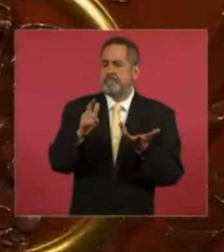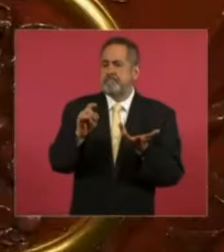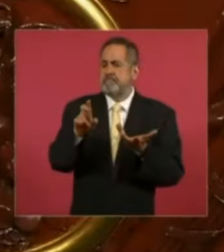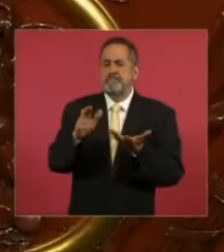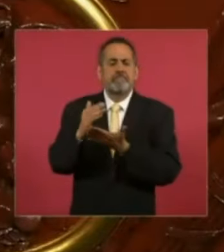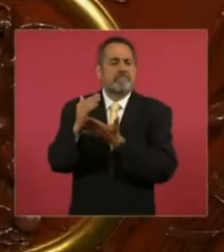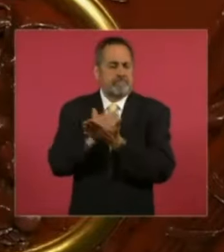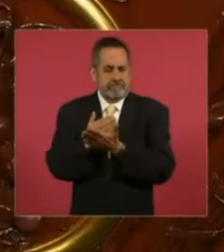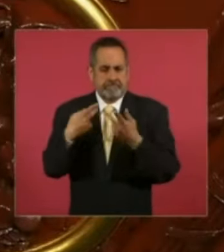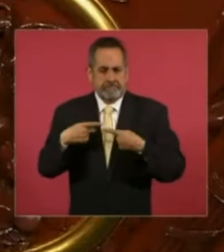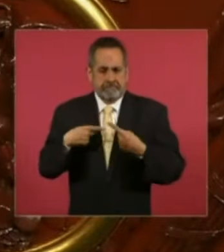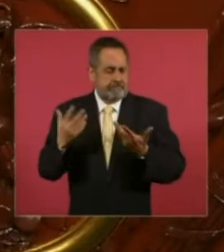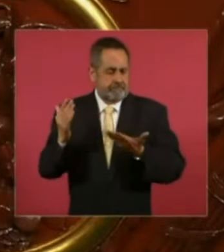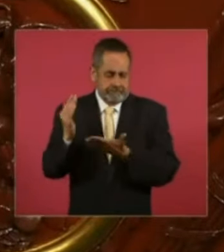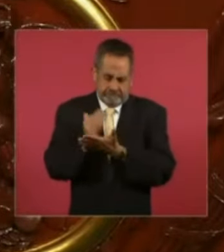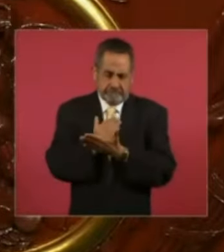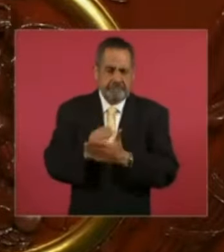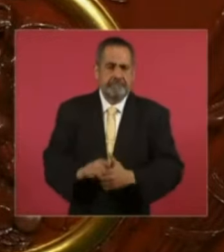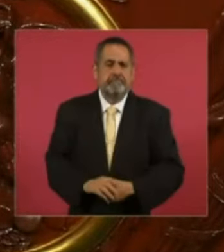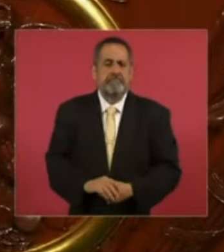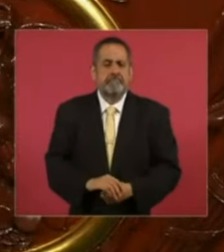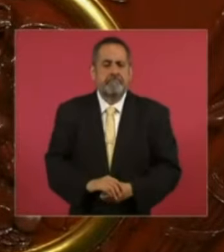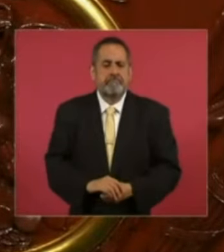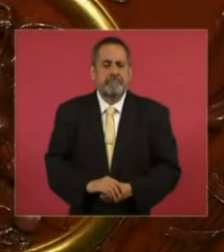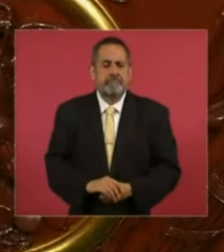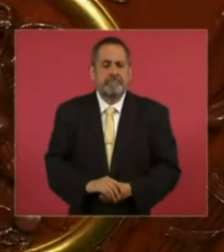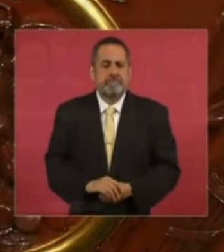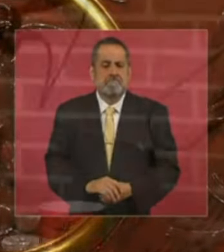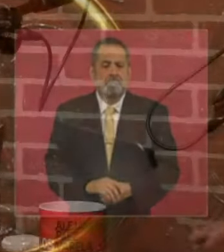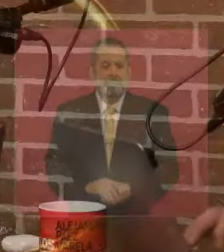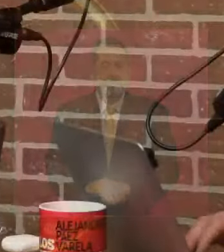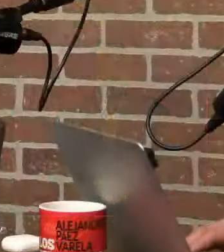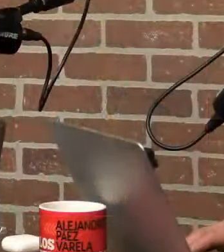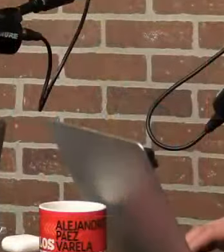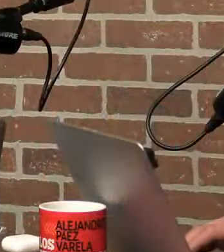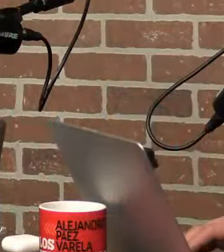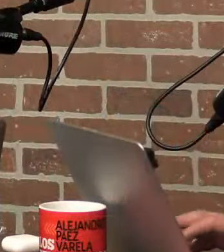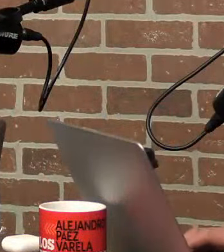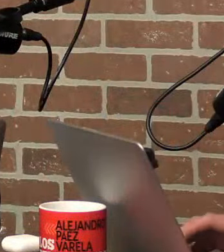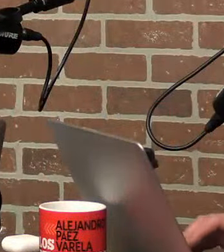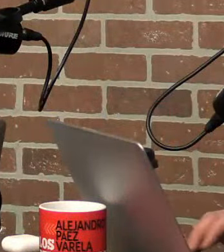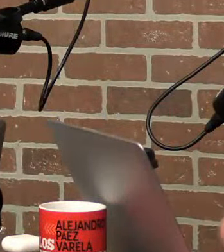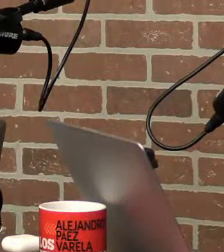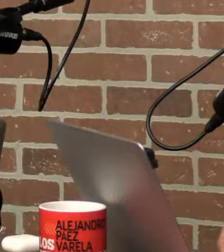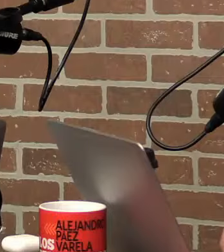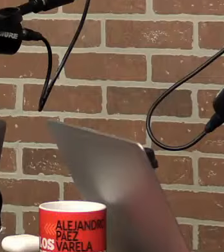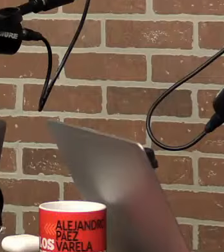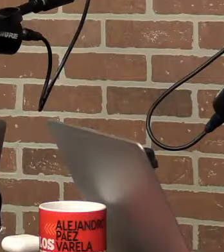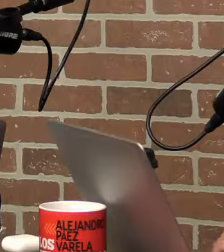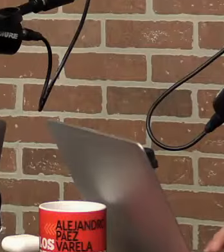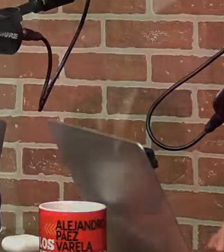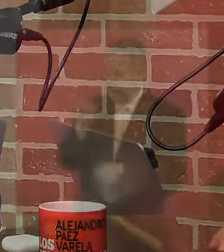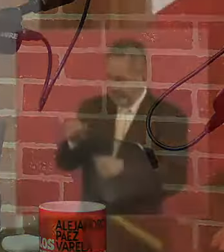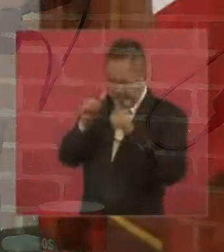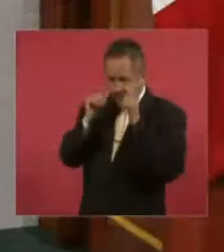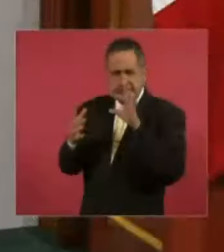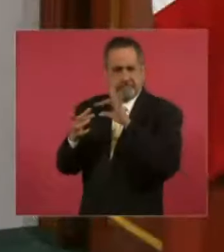presidente de manera enfática en su mensaje del día de hoy desde Palacio Nacional.